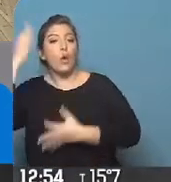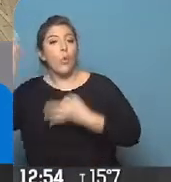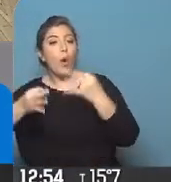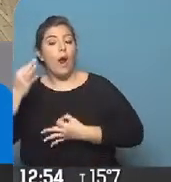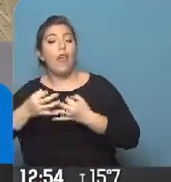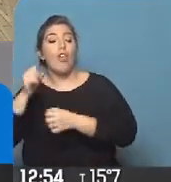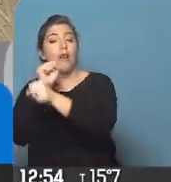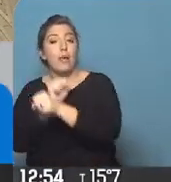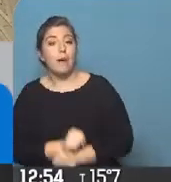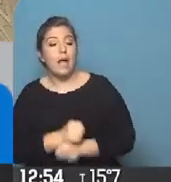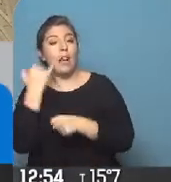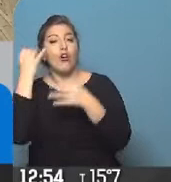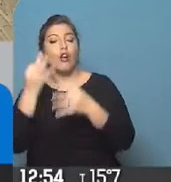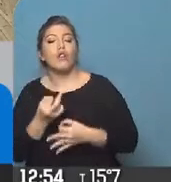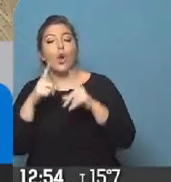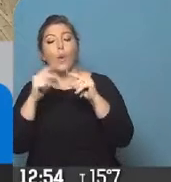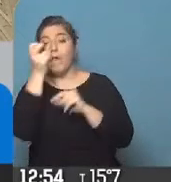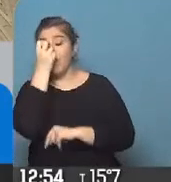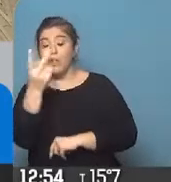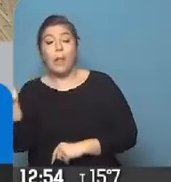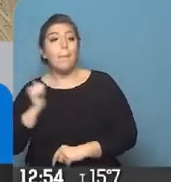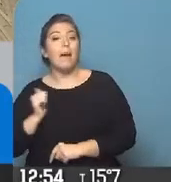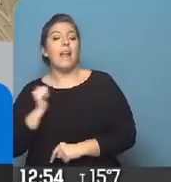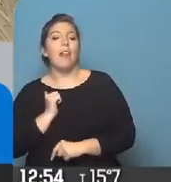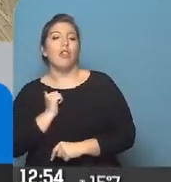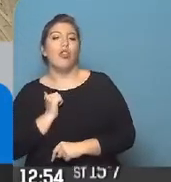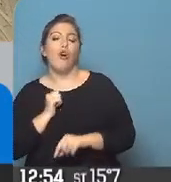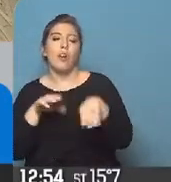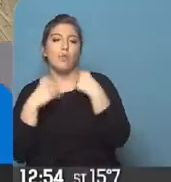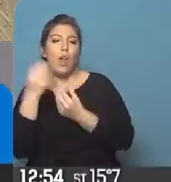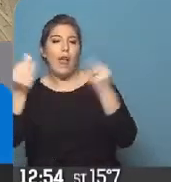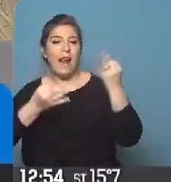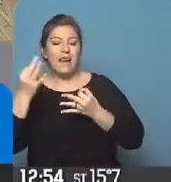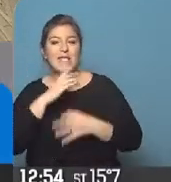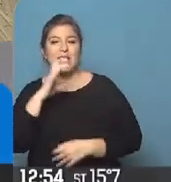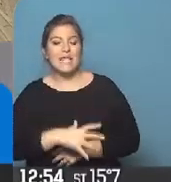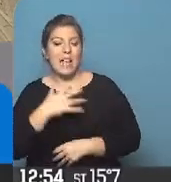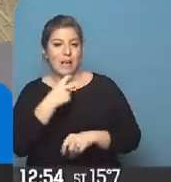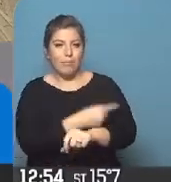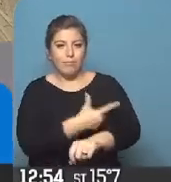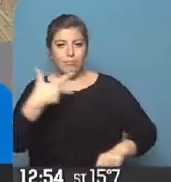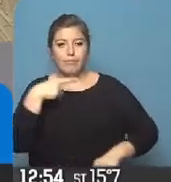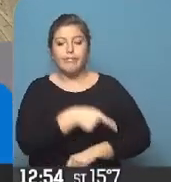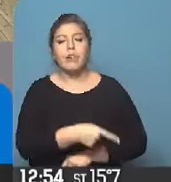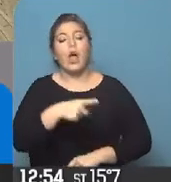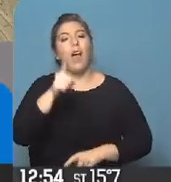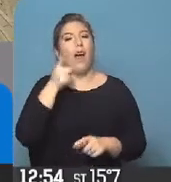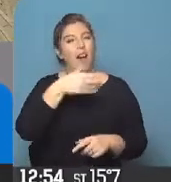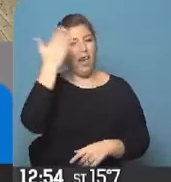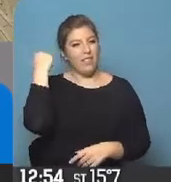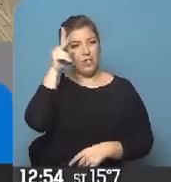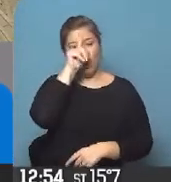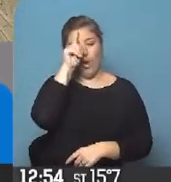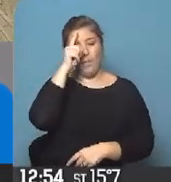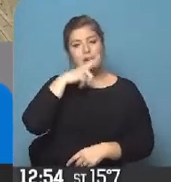está a la espera de los resultados del análisis de sangre que le hicieron a nahuel zárate en el hospital santojanni donde fue trasladado